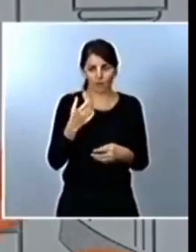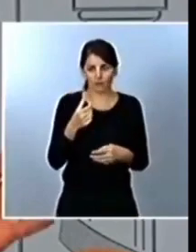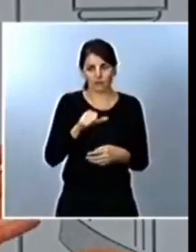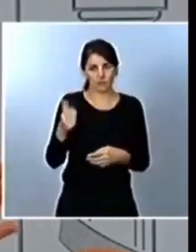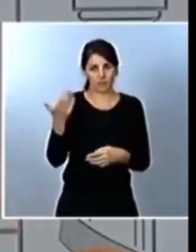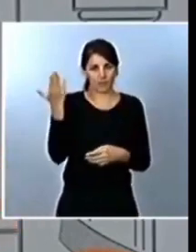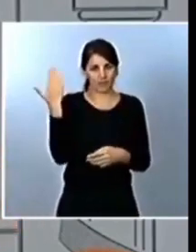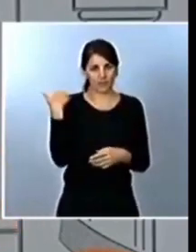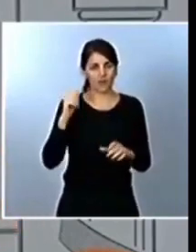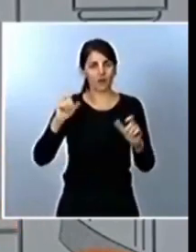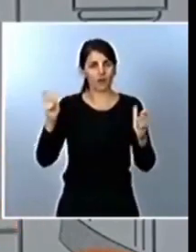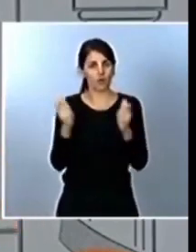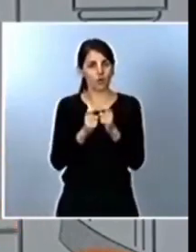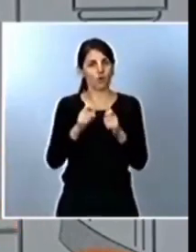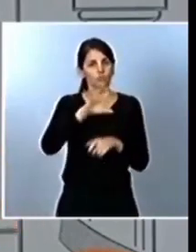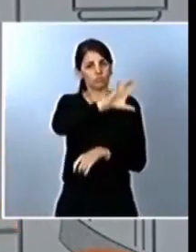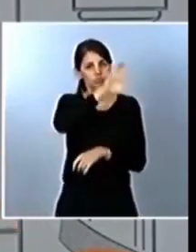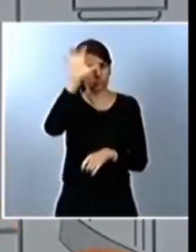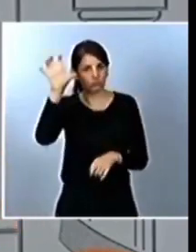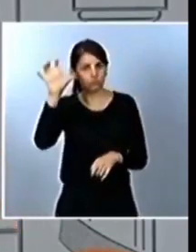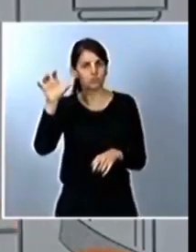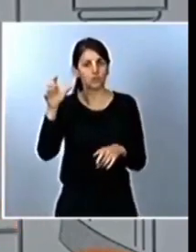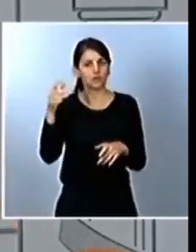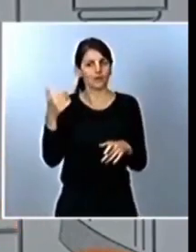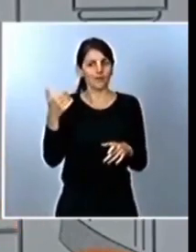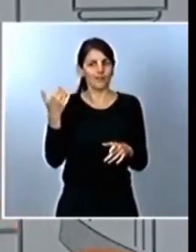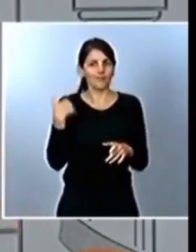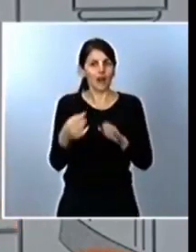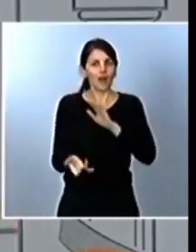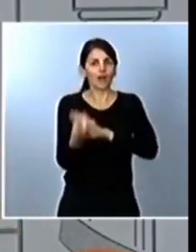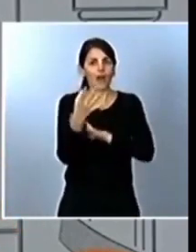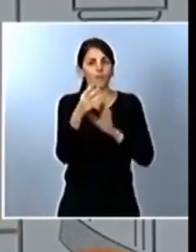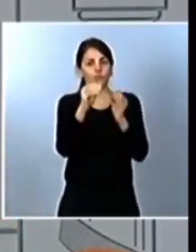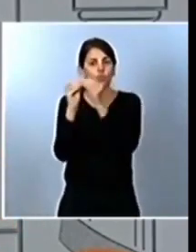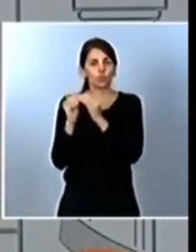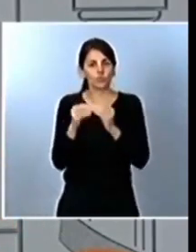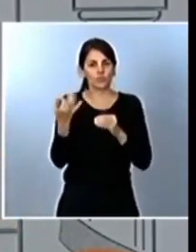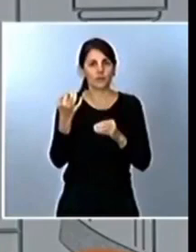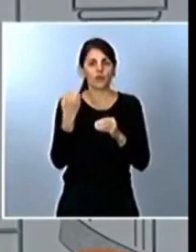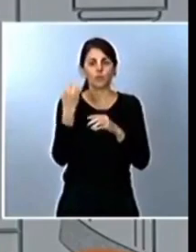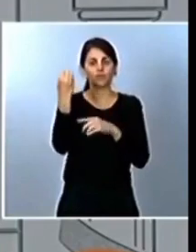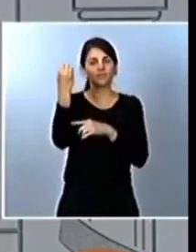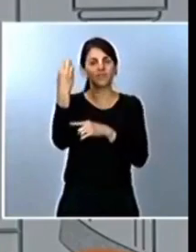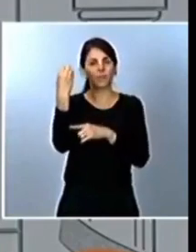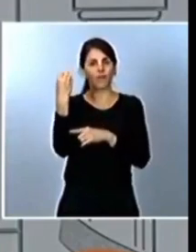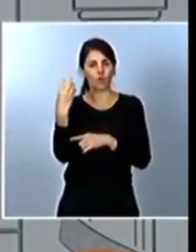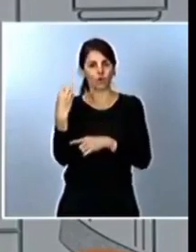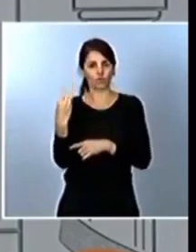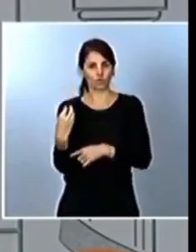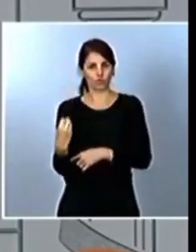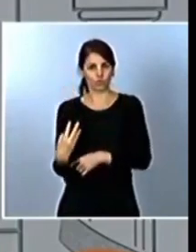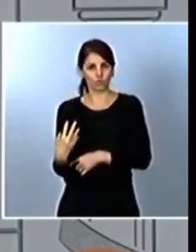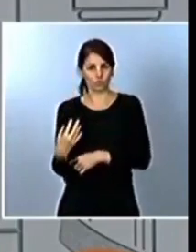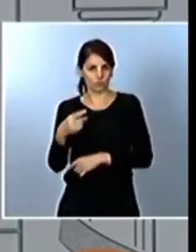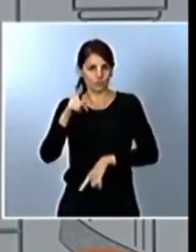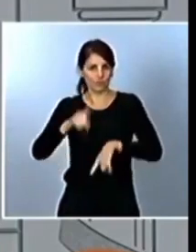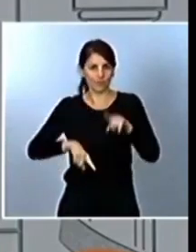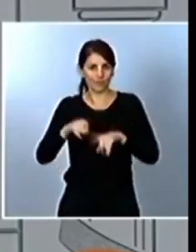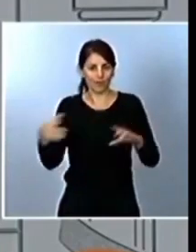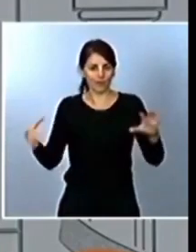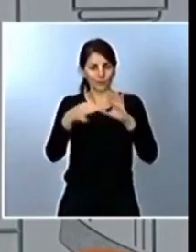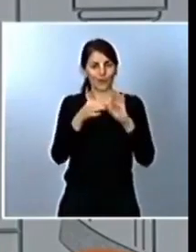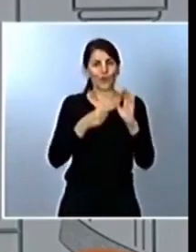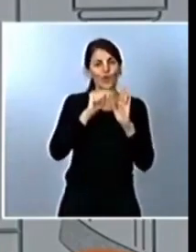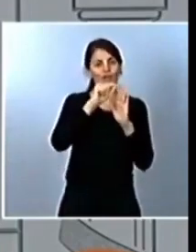de semáforos, en donde, en función de los indicadores acordados entre el Ministerio de Sanidad y las comunidades autónomas